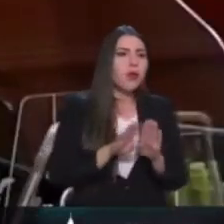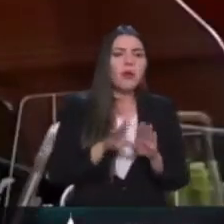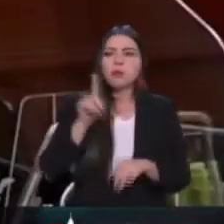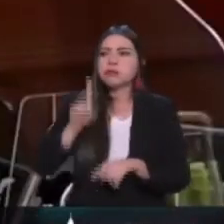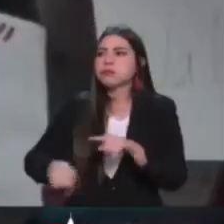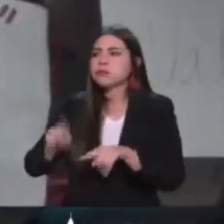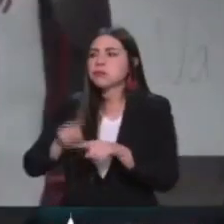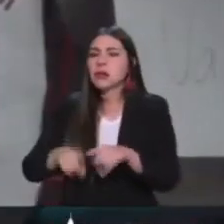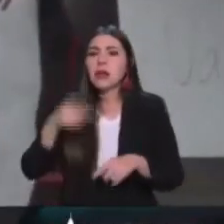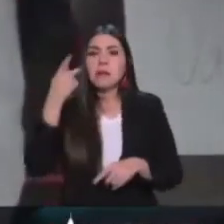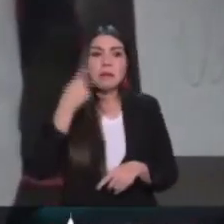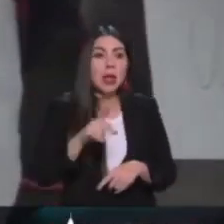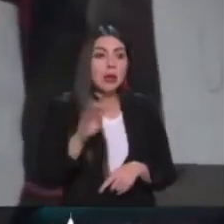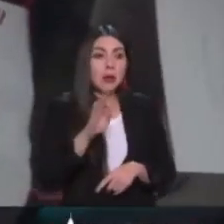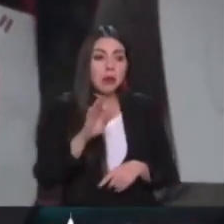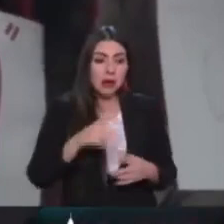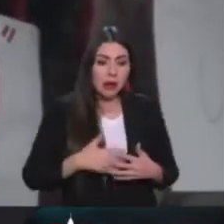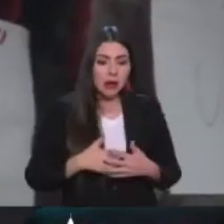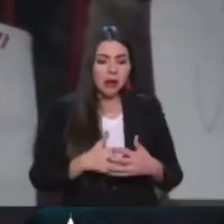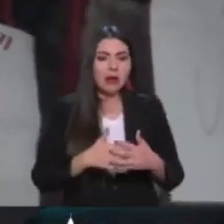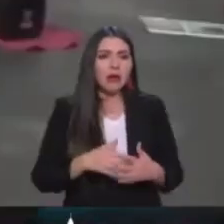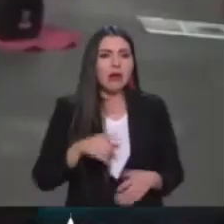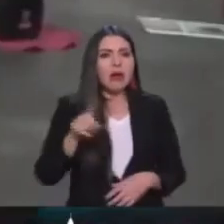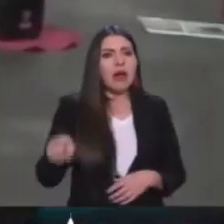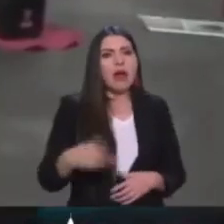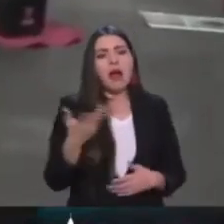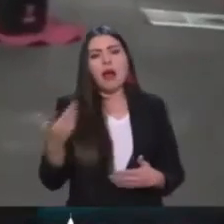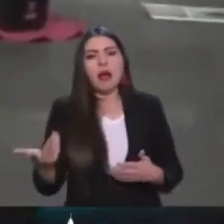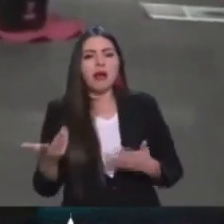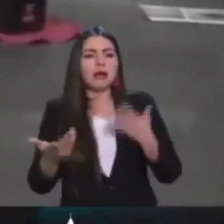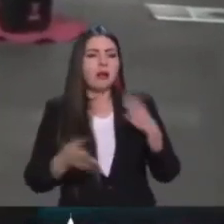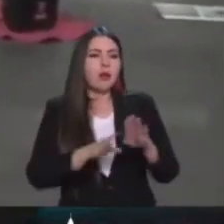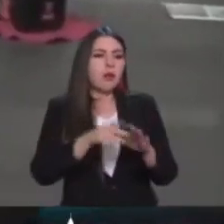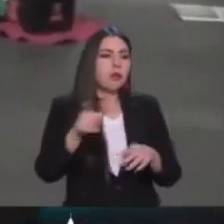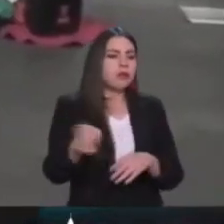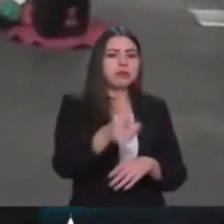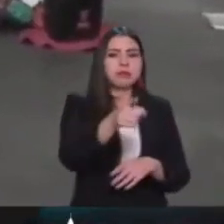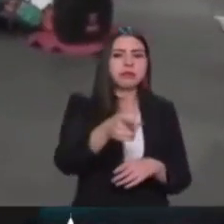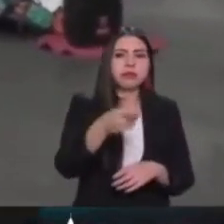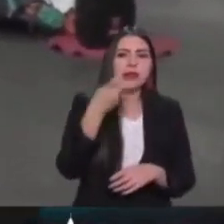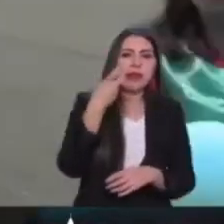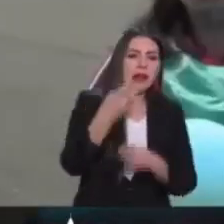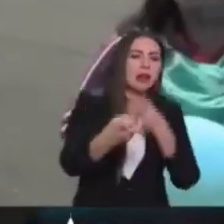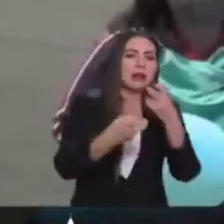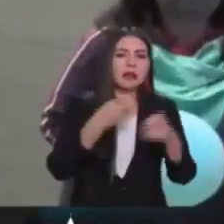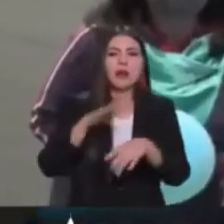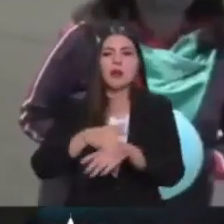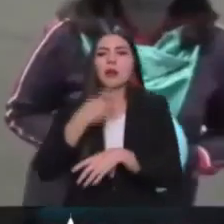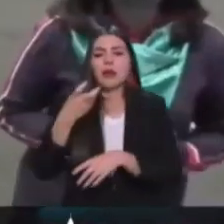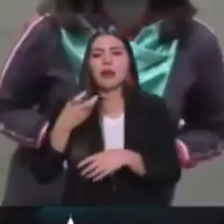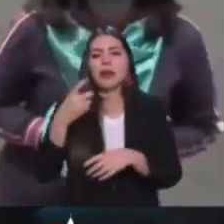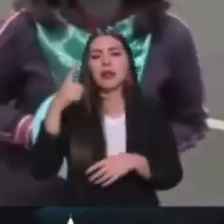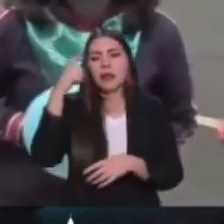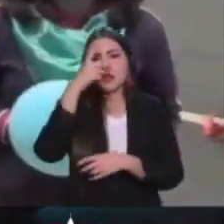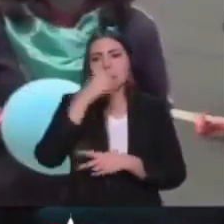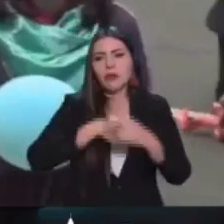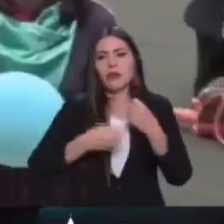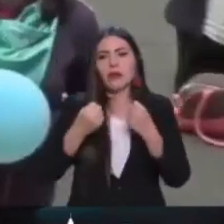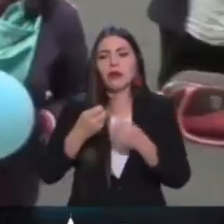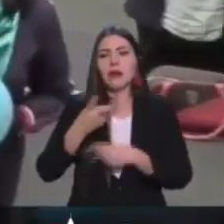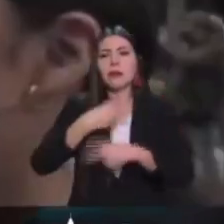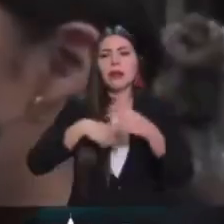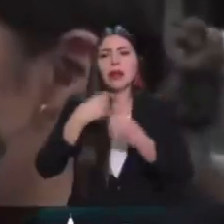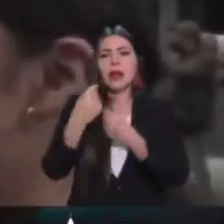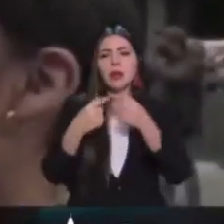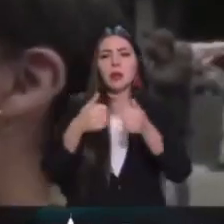Entonces, esta situación es muy fuerte para las católicas. Por eso surgen grupos como las católicas por el